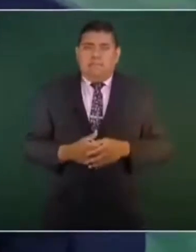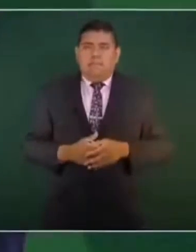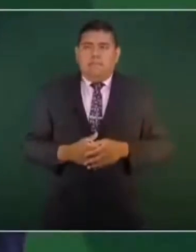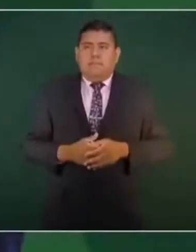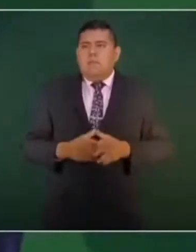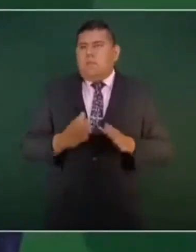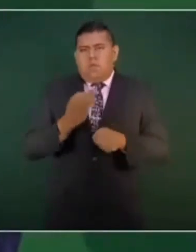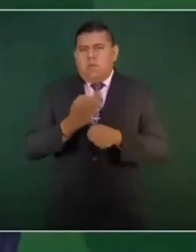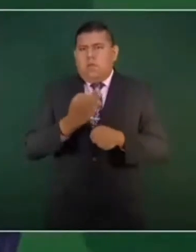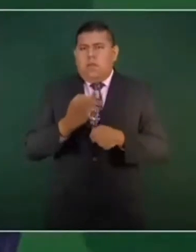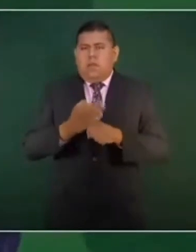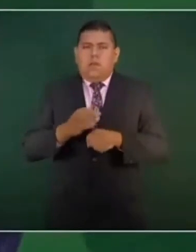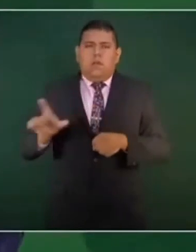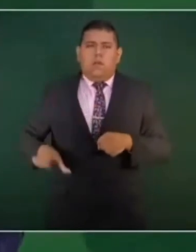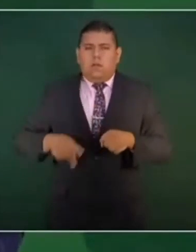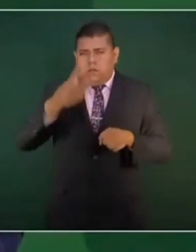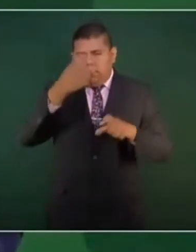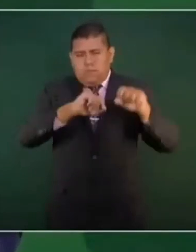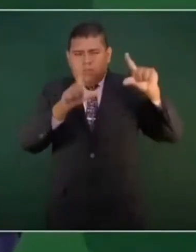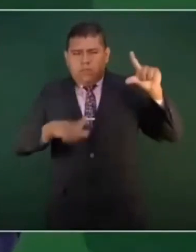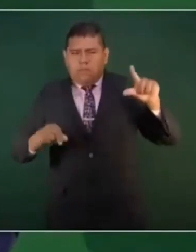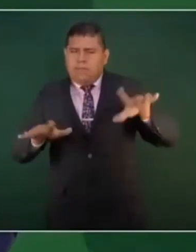ya cambió esto